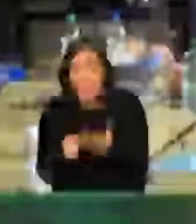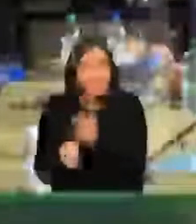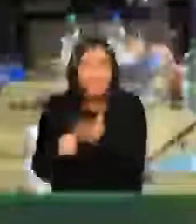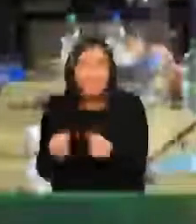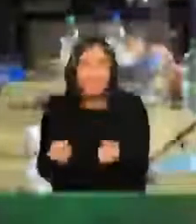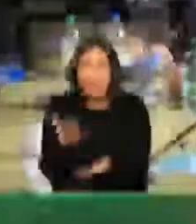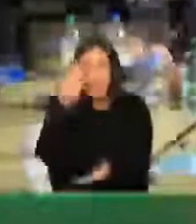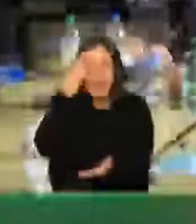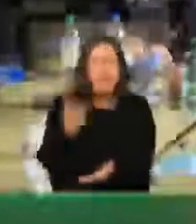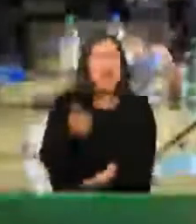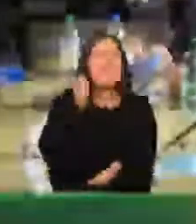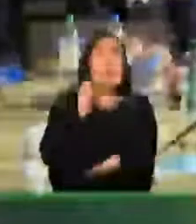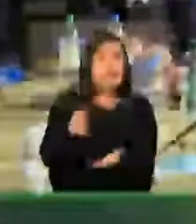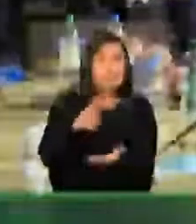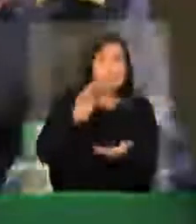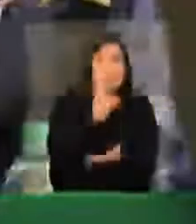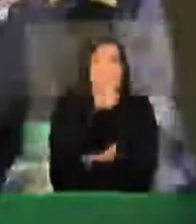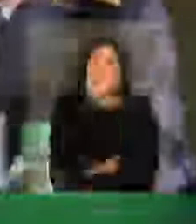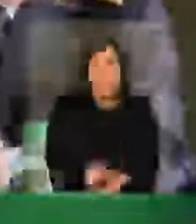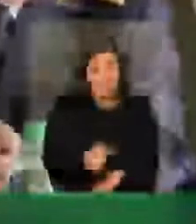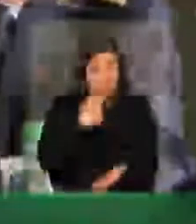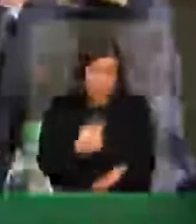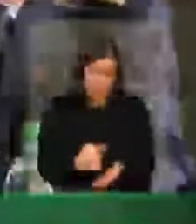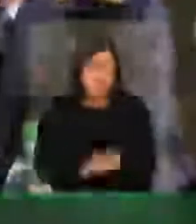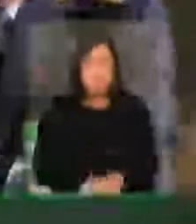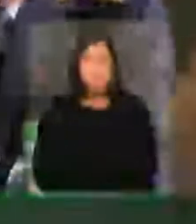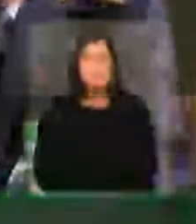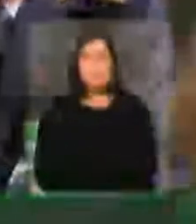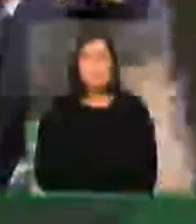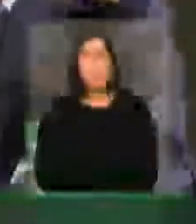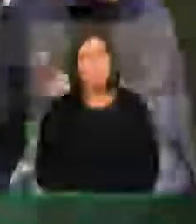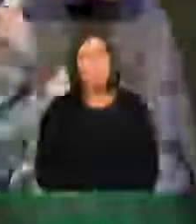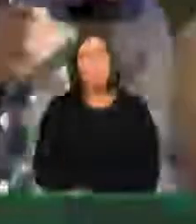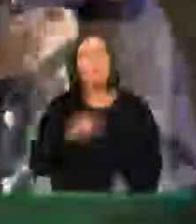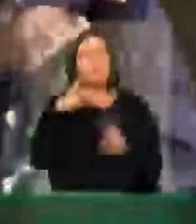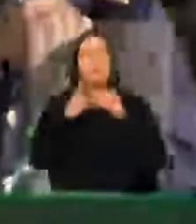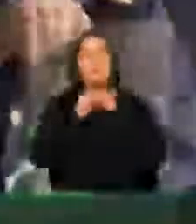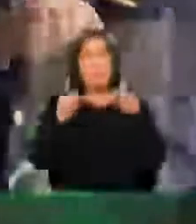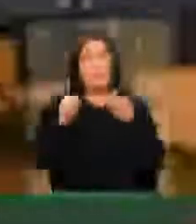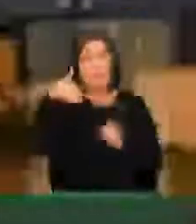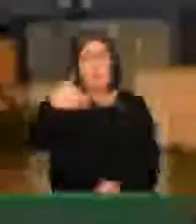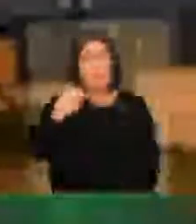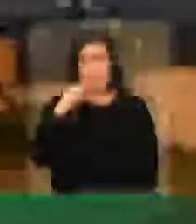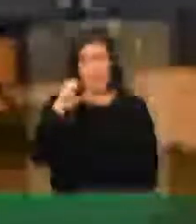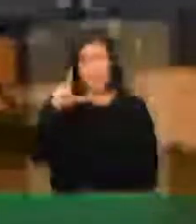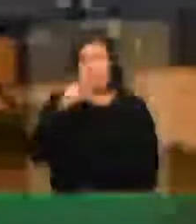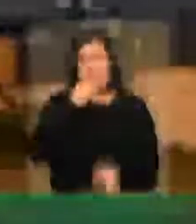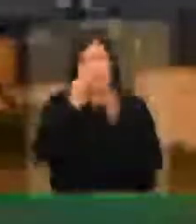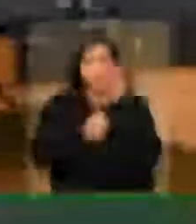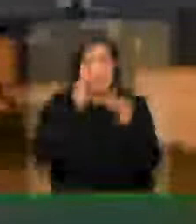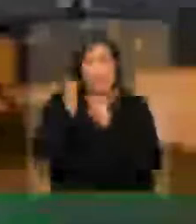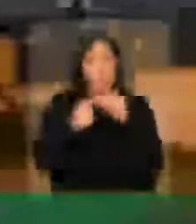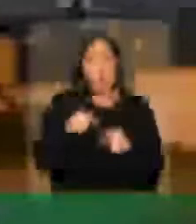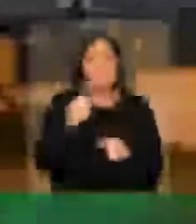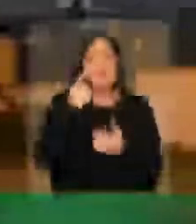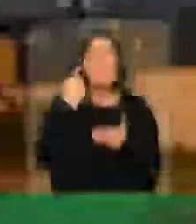pertenece, dijo el ministro según la versión taquigráfica. El subsecretario de la cartera, Guillermo Maciel, explicó a Telemundo que la idea era presentar